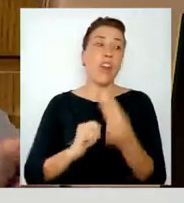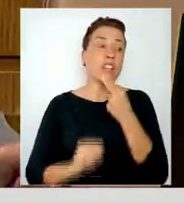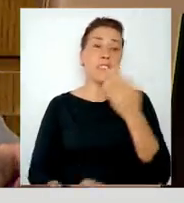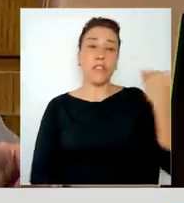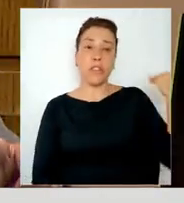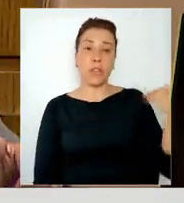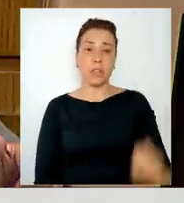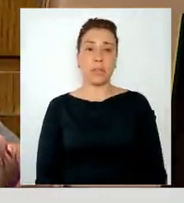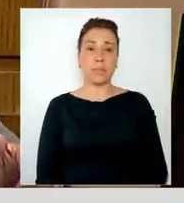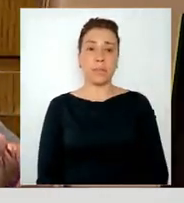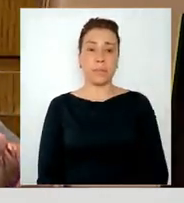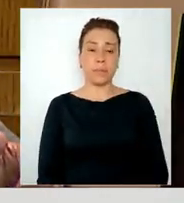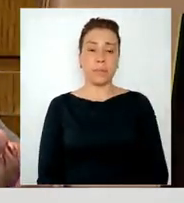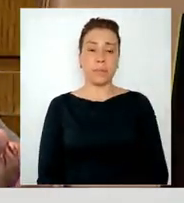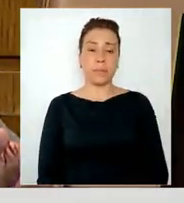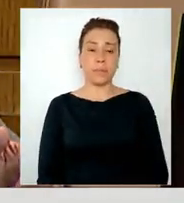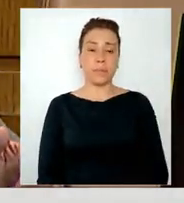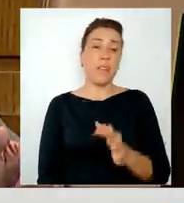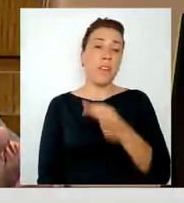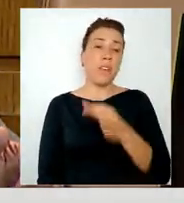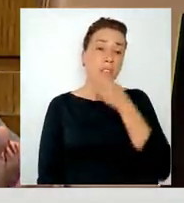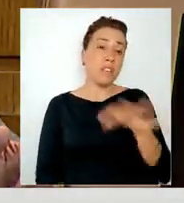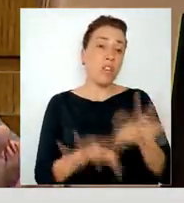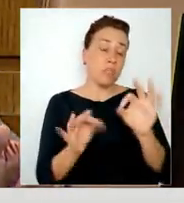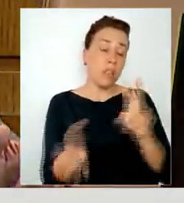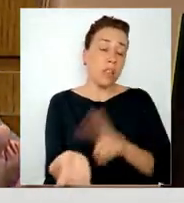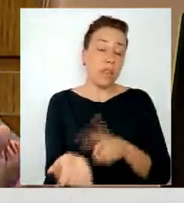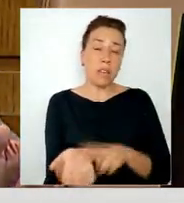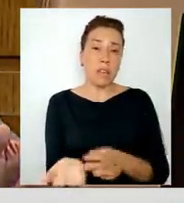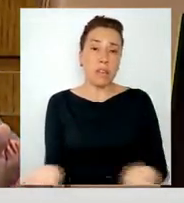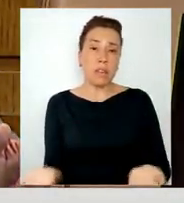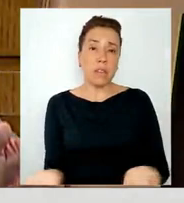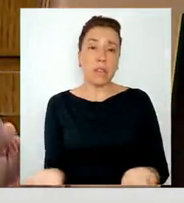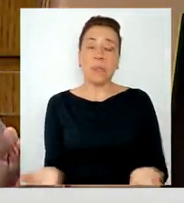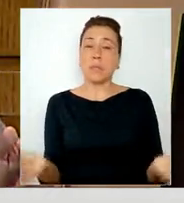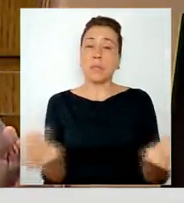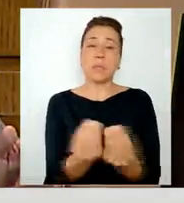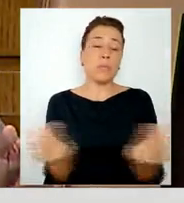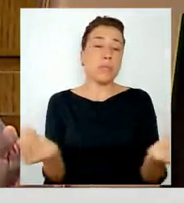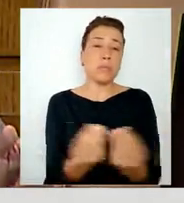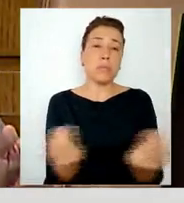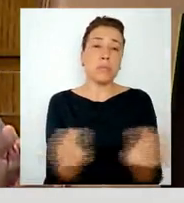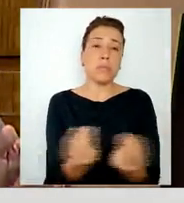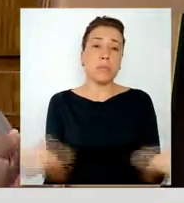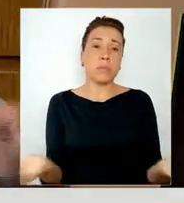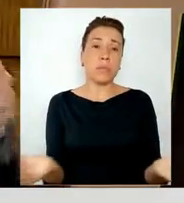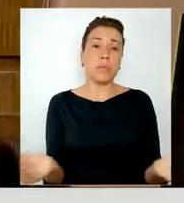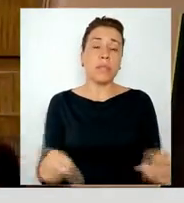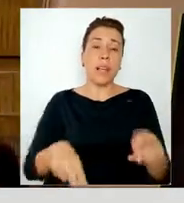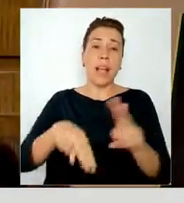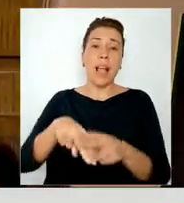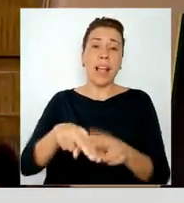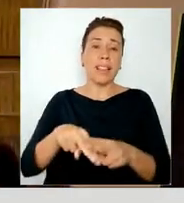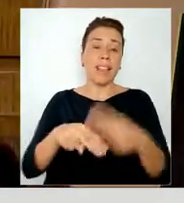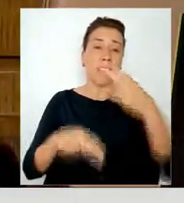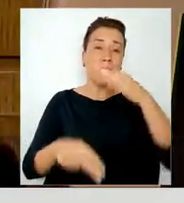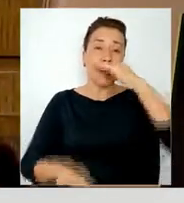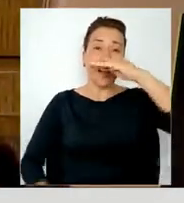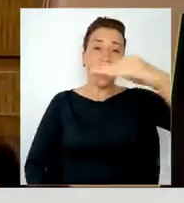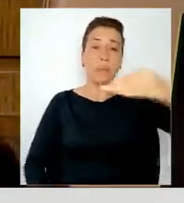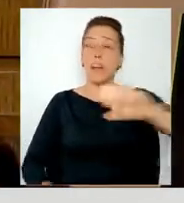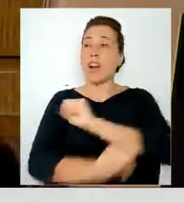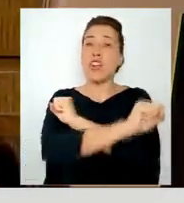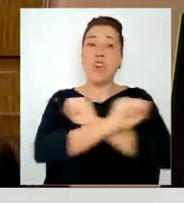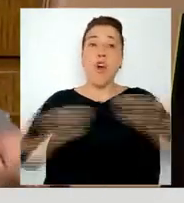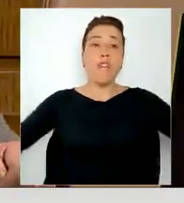tenemos que decir las cosas por su nombre presidente son decenas de miles de hectáreas agrícolas que no van a poder comenzar a producir